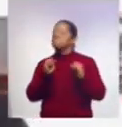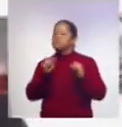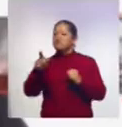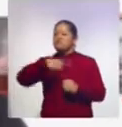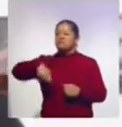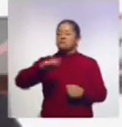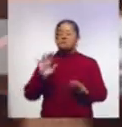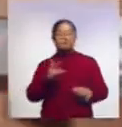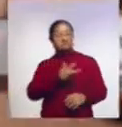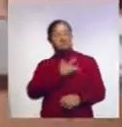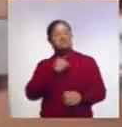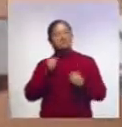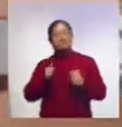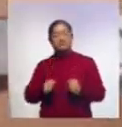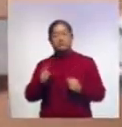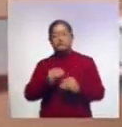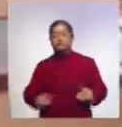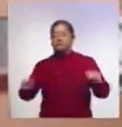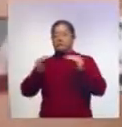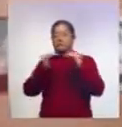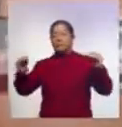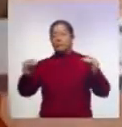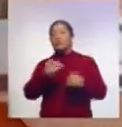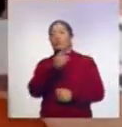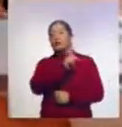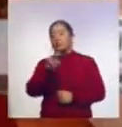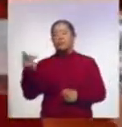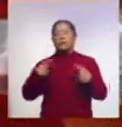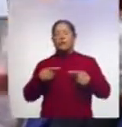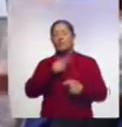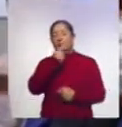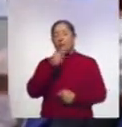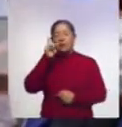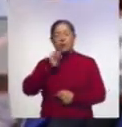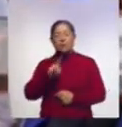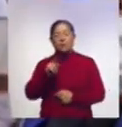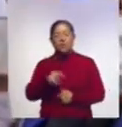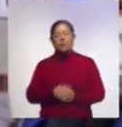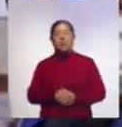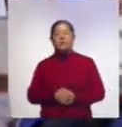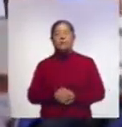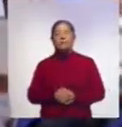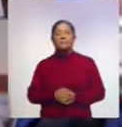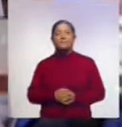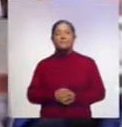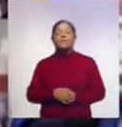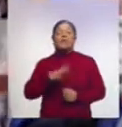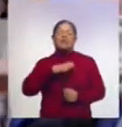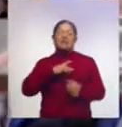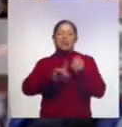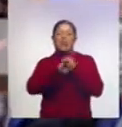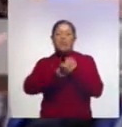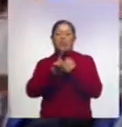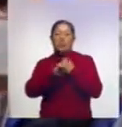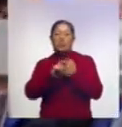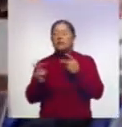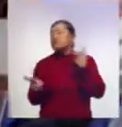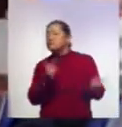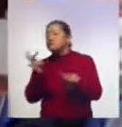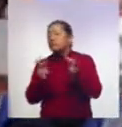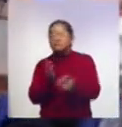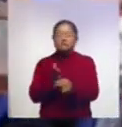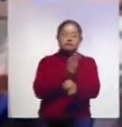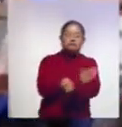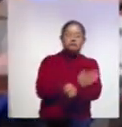población tlaxcalteca con el objetivo de atender problemáticas reflejadas en la Encuesta Nacional sobre la Diversidad Sexual realizada por el